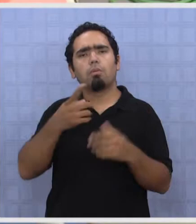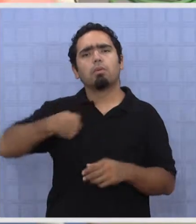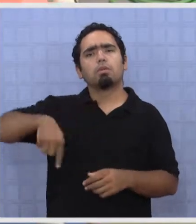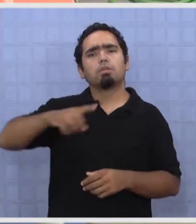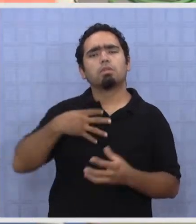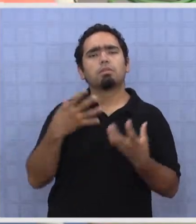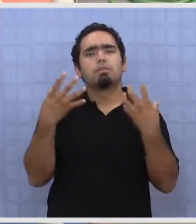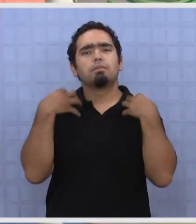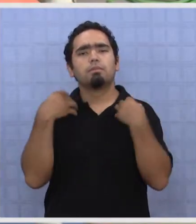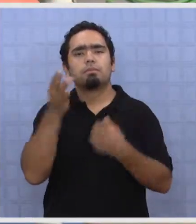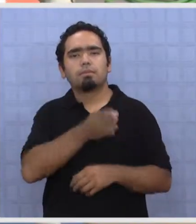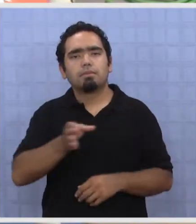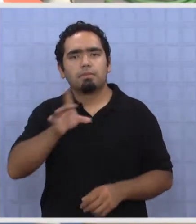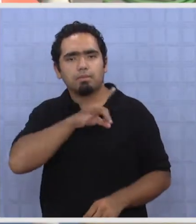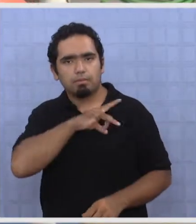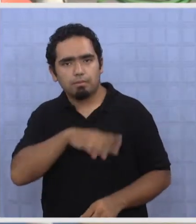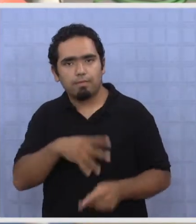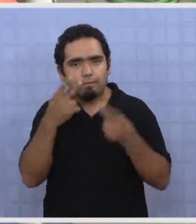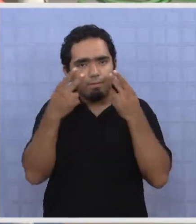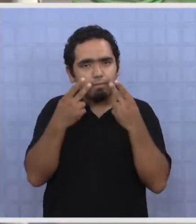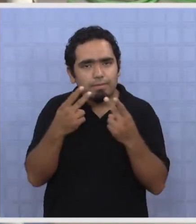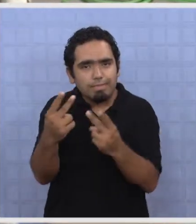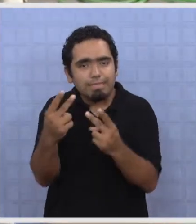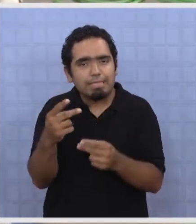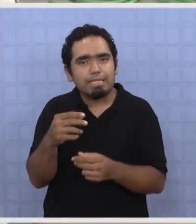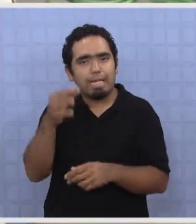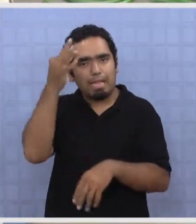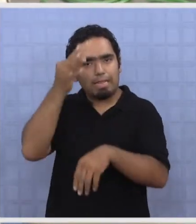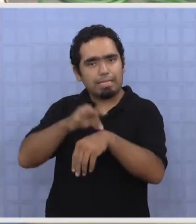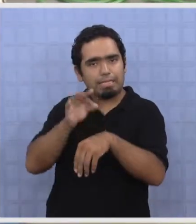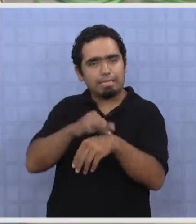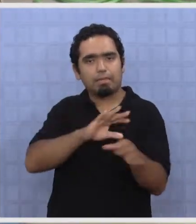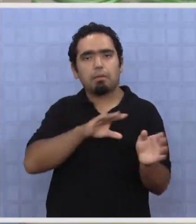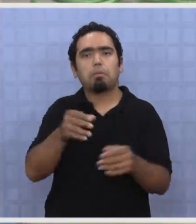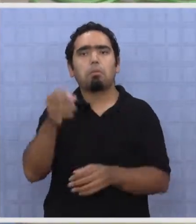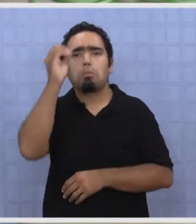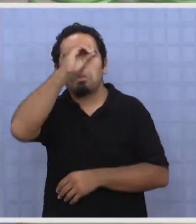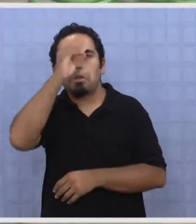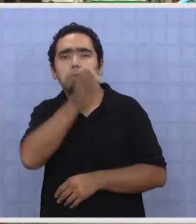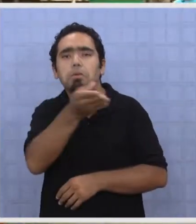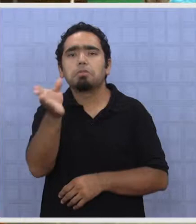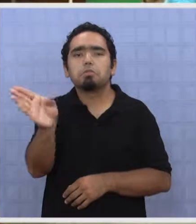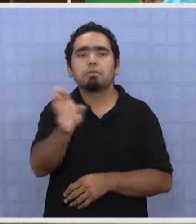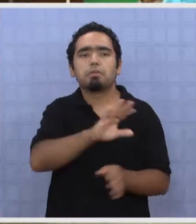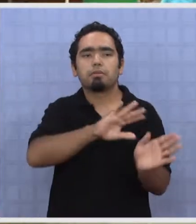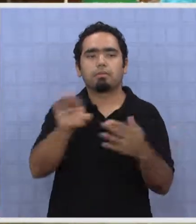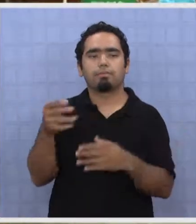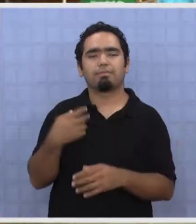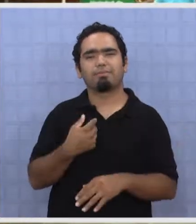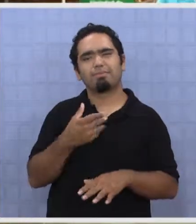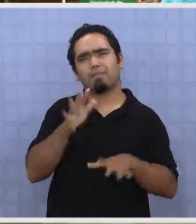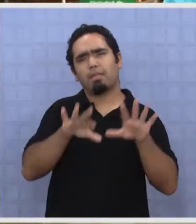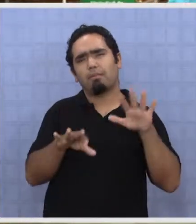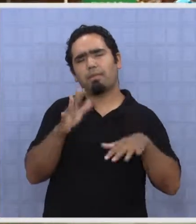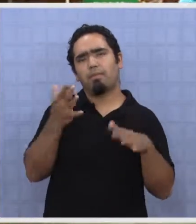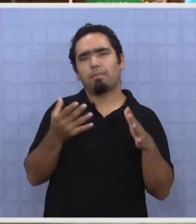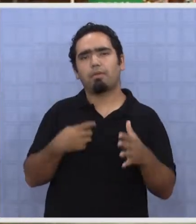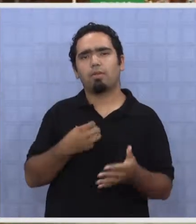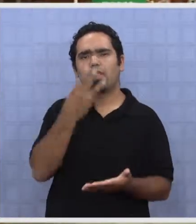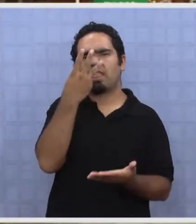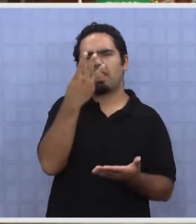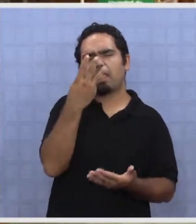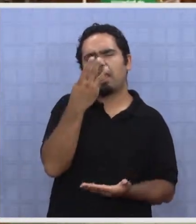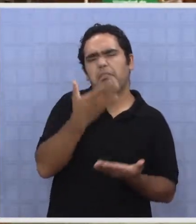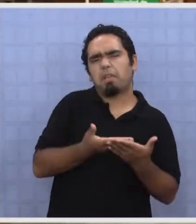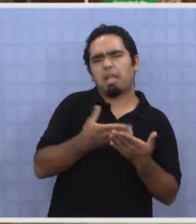responsables somos los chilenos con nuestras visitas al dentista? Veamos qué nos dijo la gente. Voy como 3 o 4 veces al